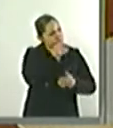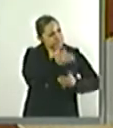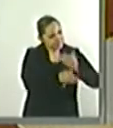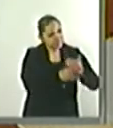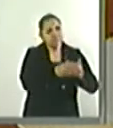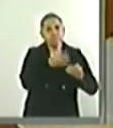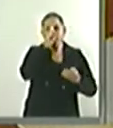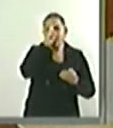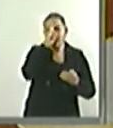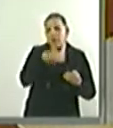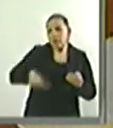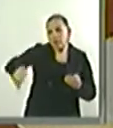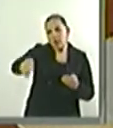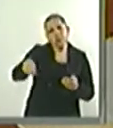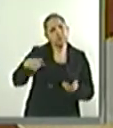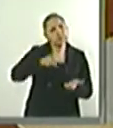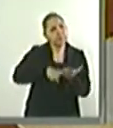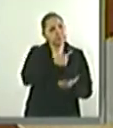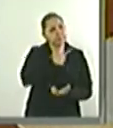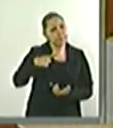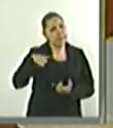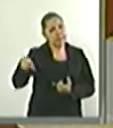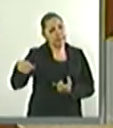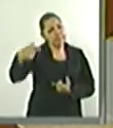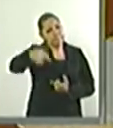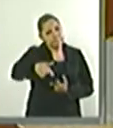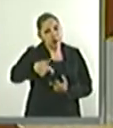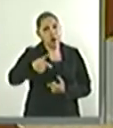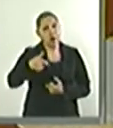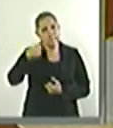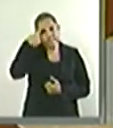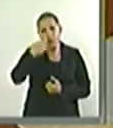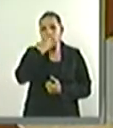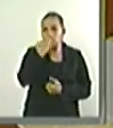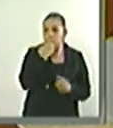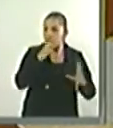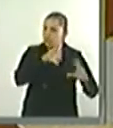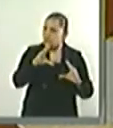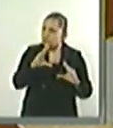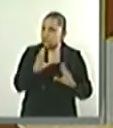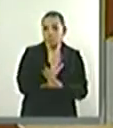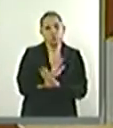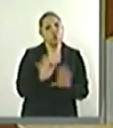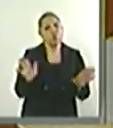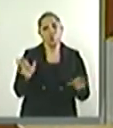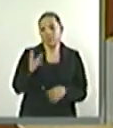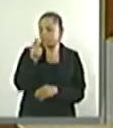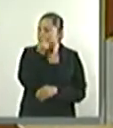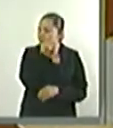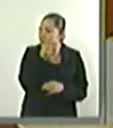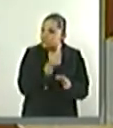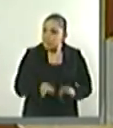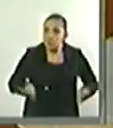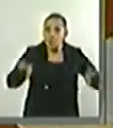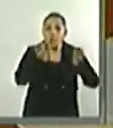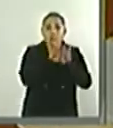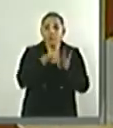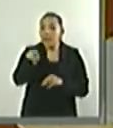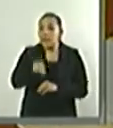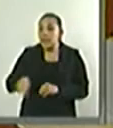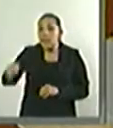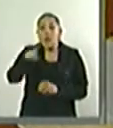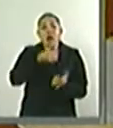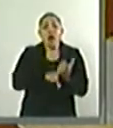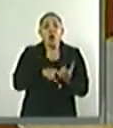trasladado a las familias mediante pagos adicionales es urgente que las aportaciones económicas en forma